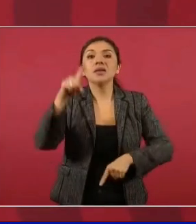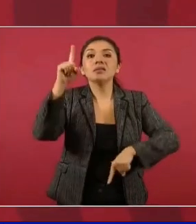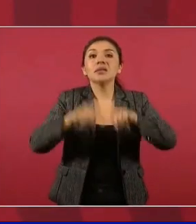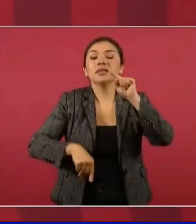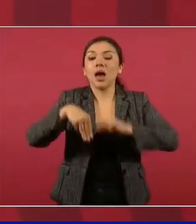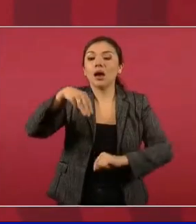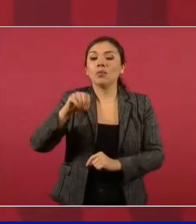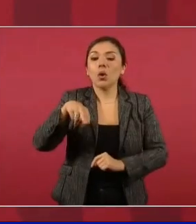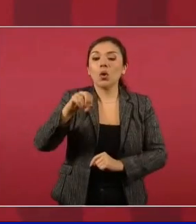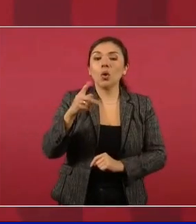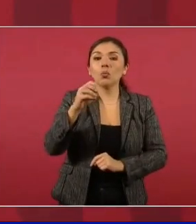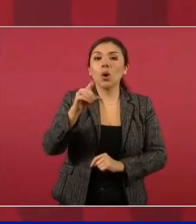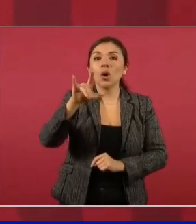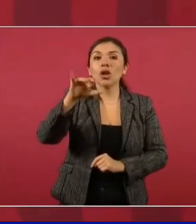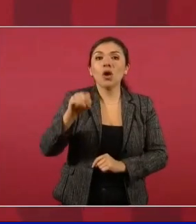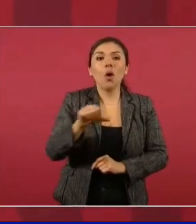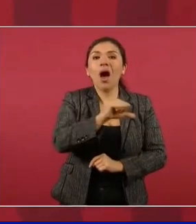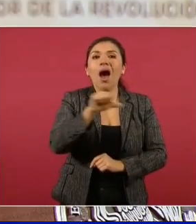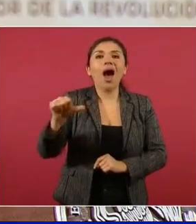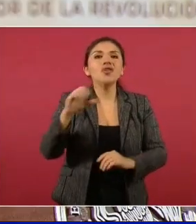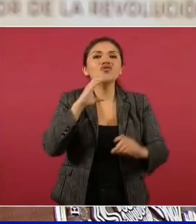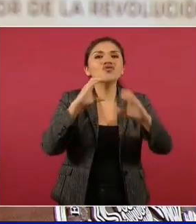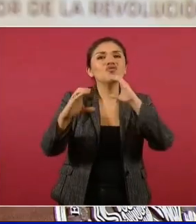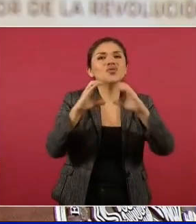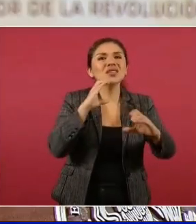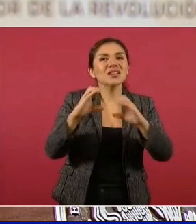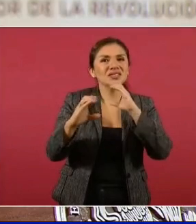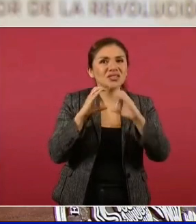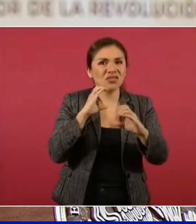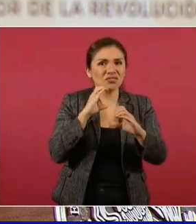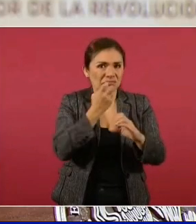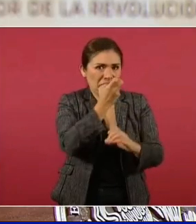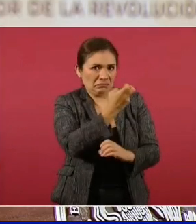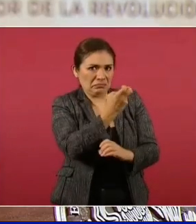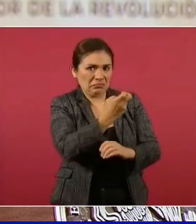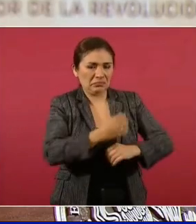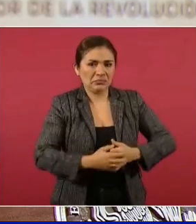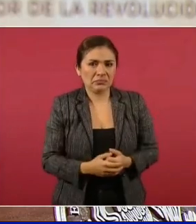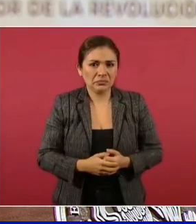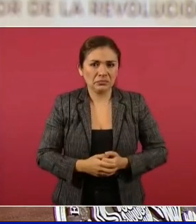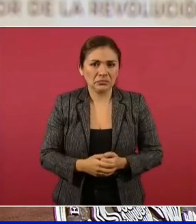monopolios en las comunicaciones.